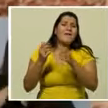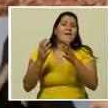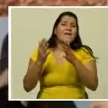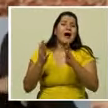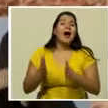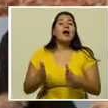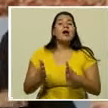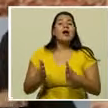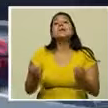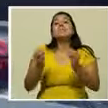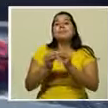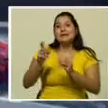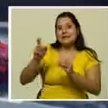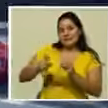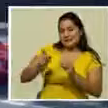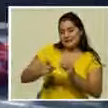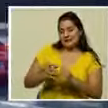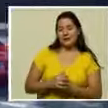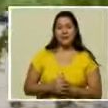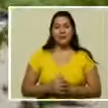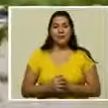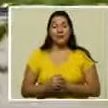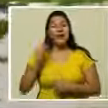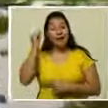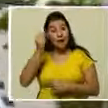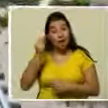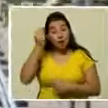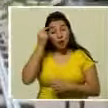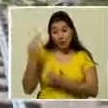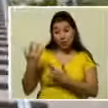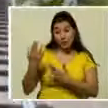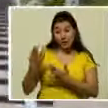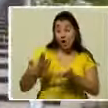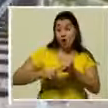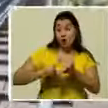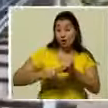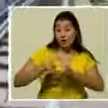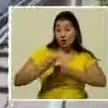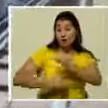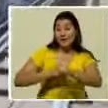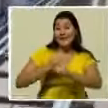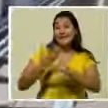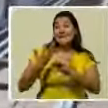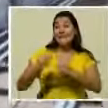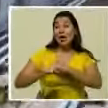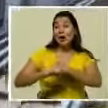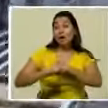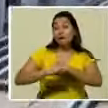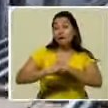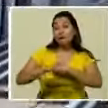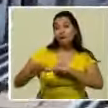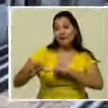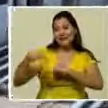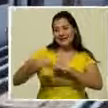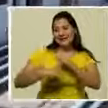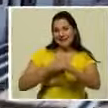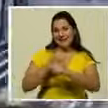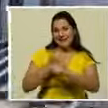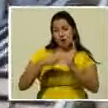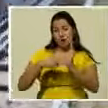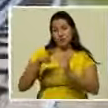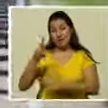va a generar. El gobierno espera que el cartel de licitación internacional se publique durante el 2020.